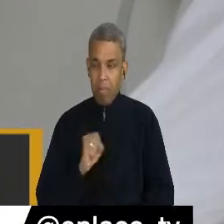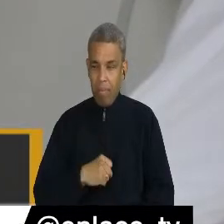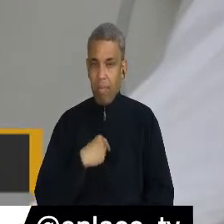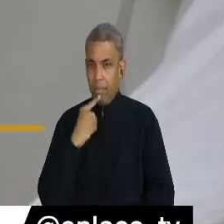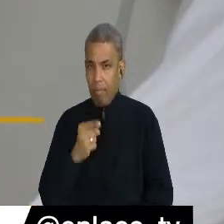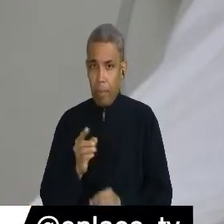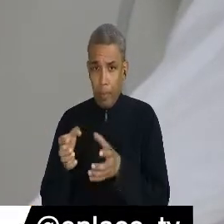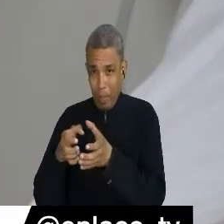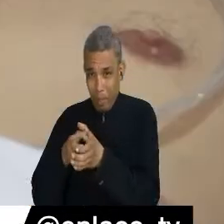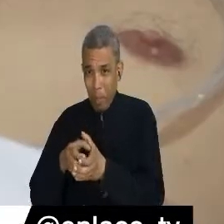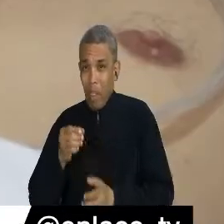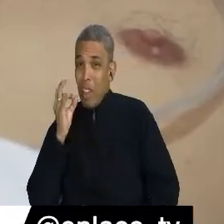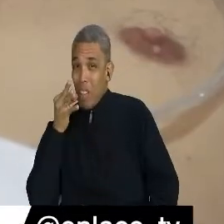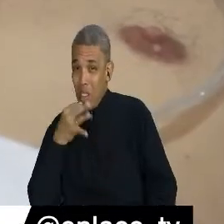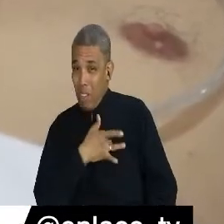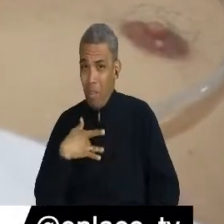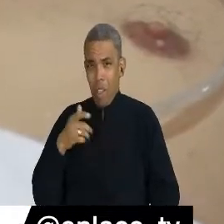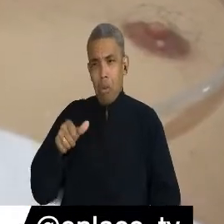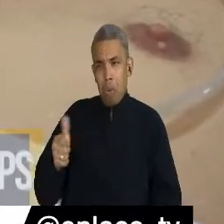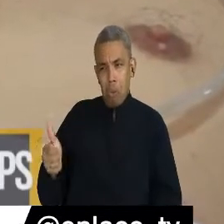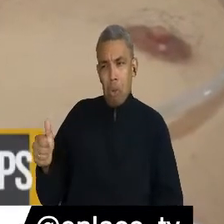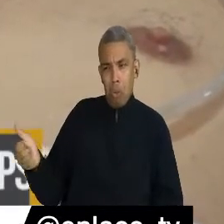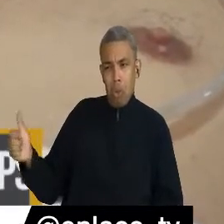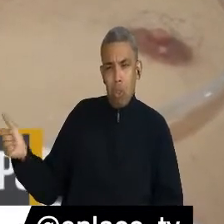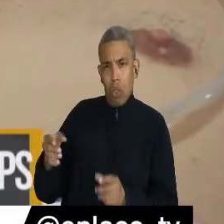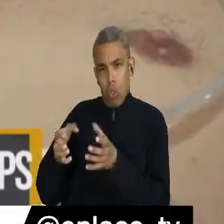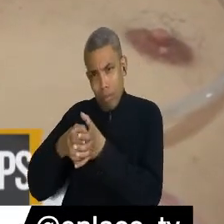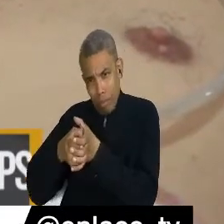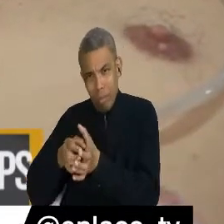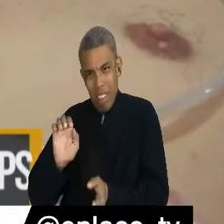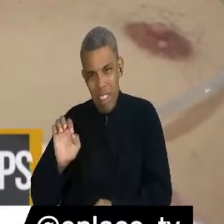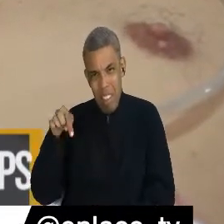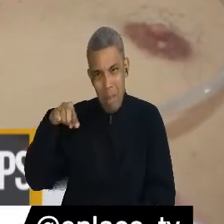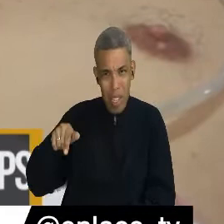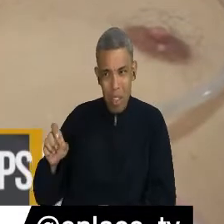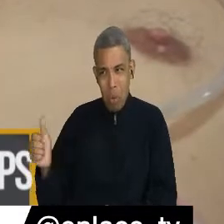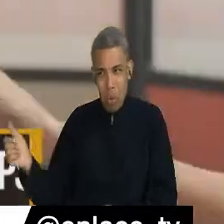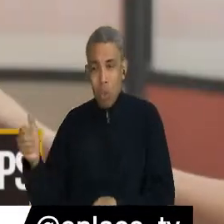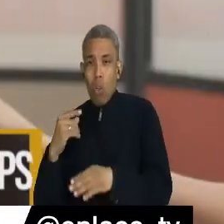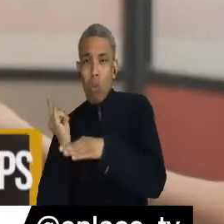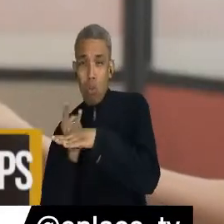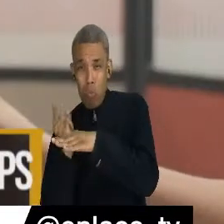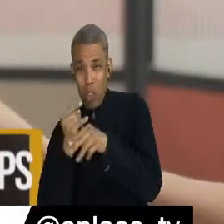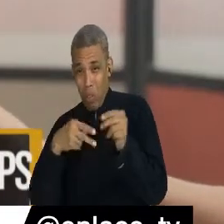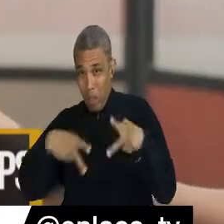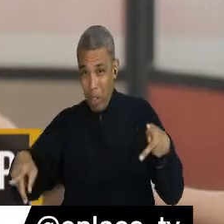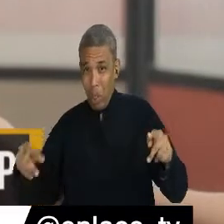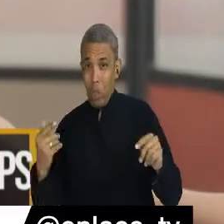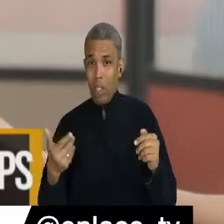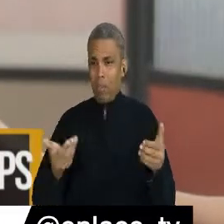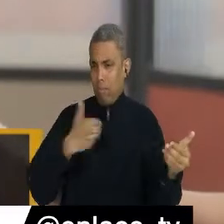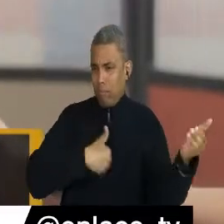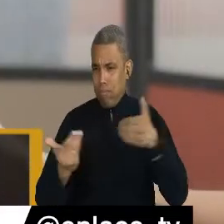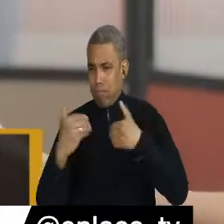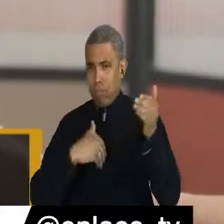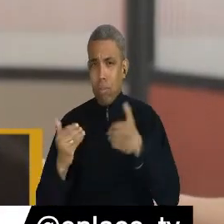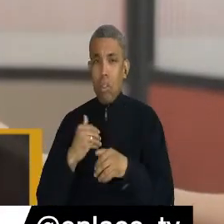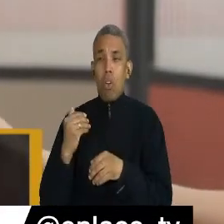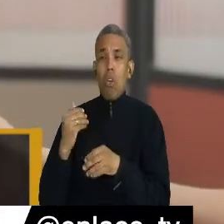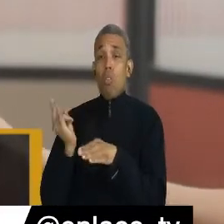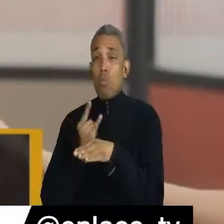EPS Café Salud y otras EPS se olvidaron de sus pacientes y los abandonaron a su suerte. En esos momentos encontramos con 7